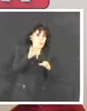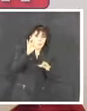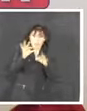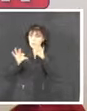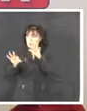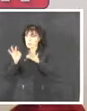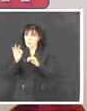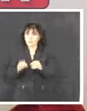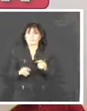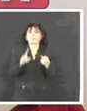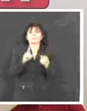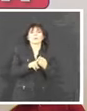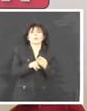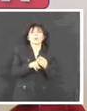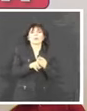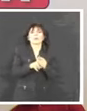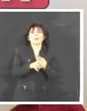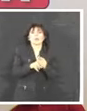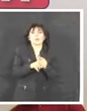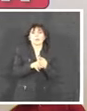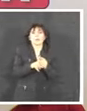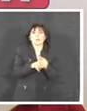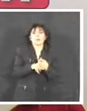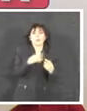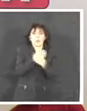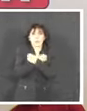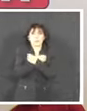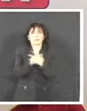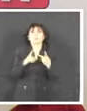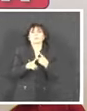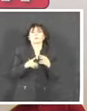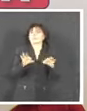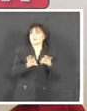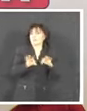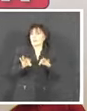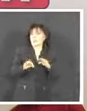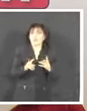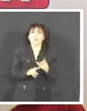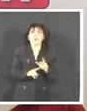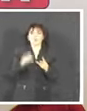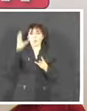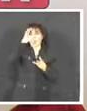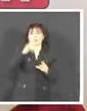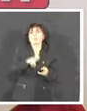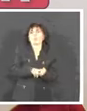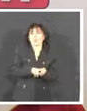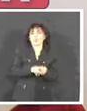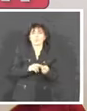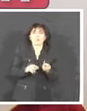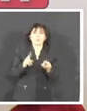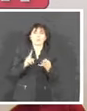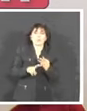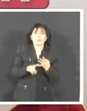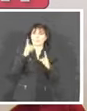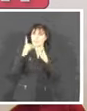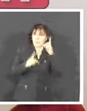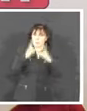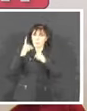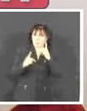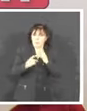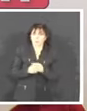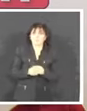educación, trabajo, acceso a la cultura, acceso al deporte, que no tengan que acercarse nunca